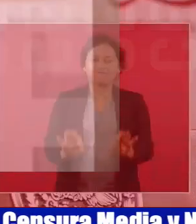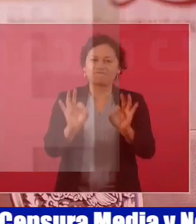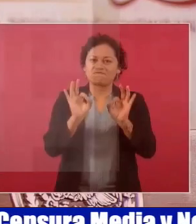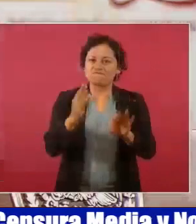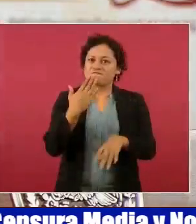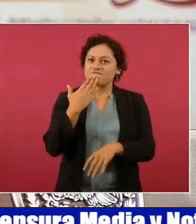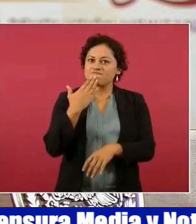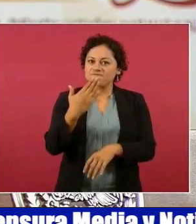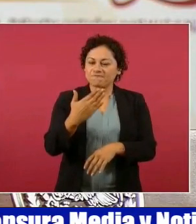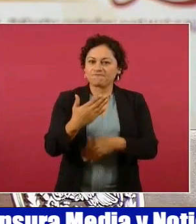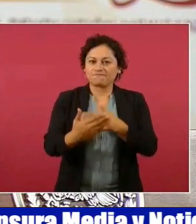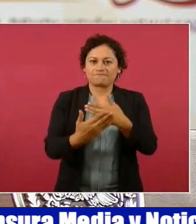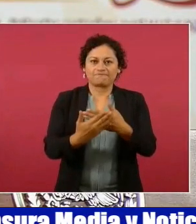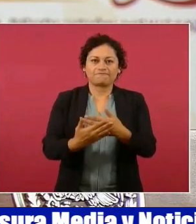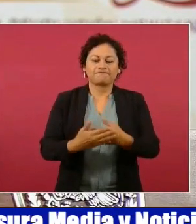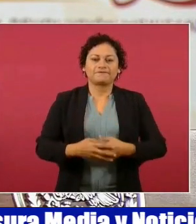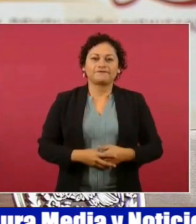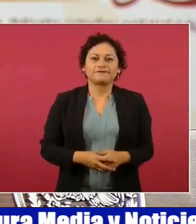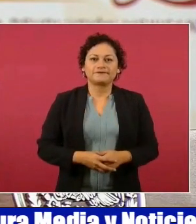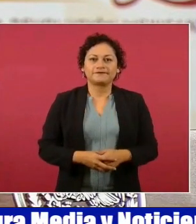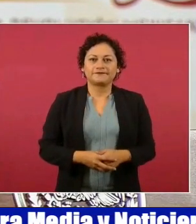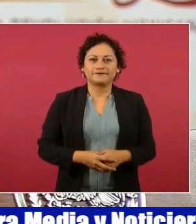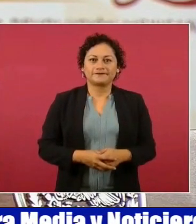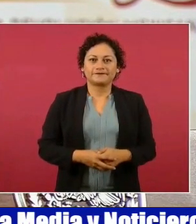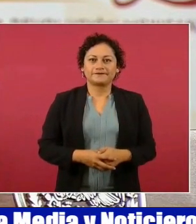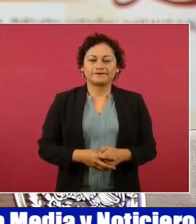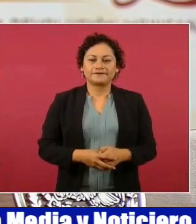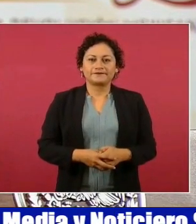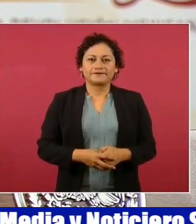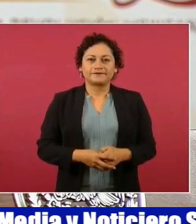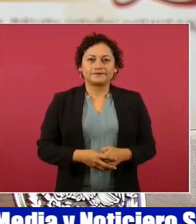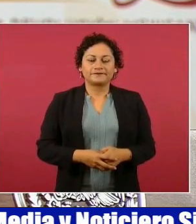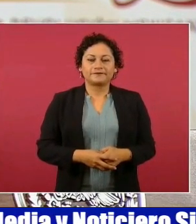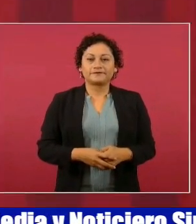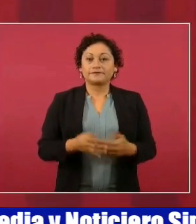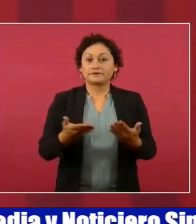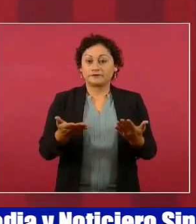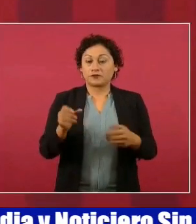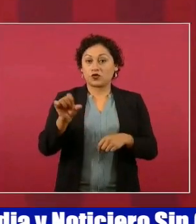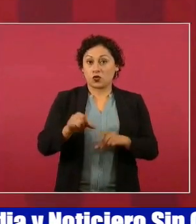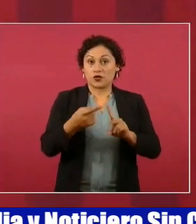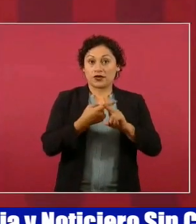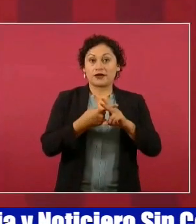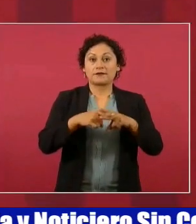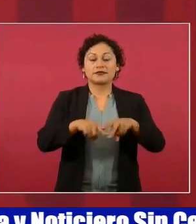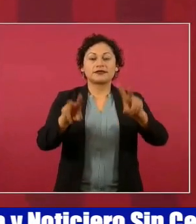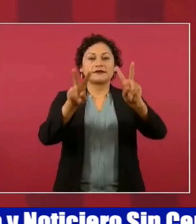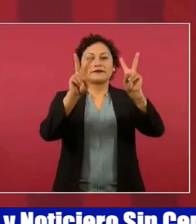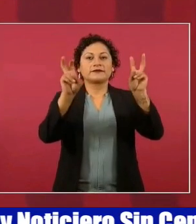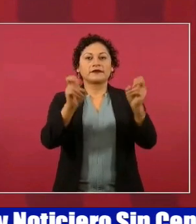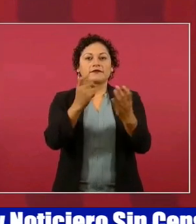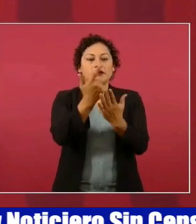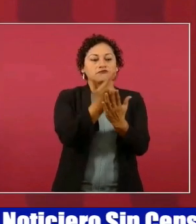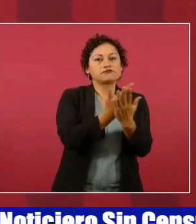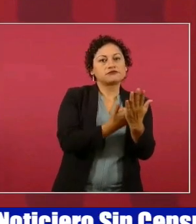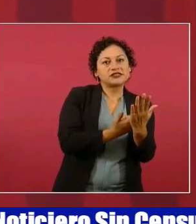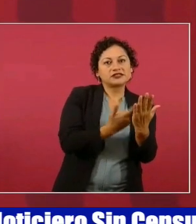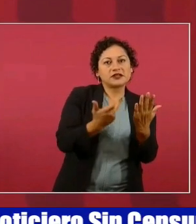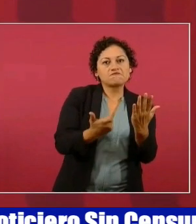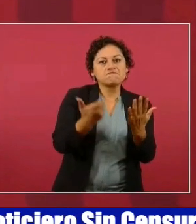dirigente, le planteó una y otra vez, pero a ver, ¿qué significa eso de que tengamos confianza? ¿Van a respetar el voto, sí o no, chingado?